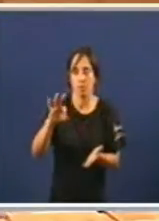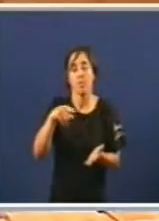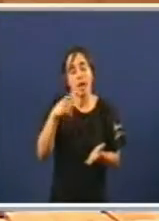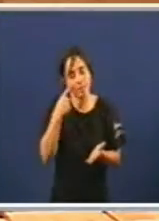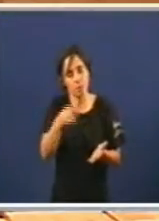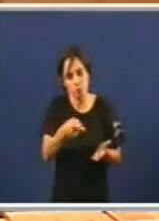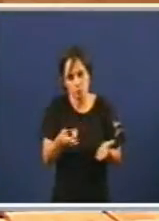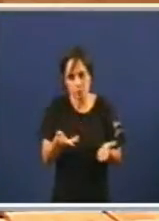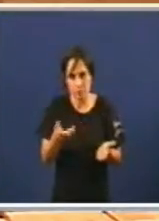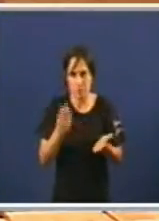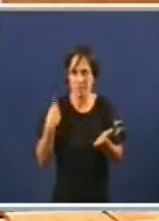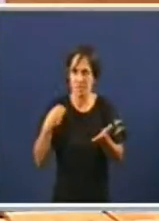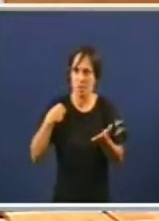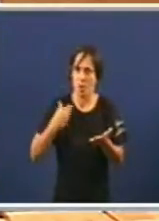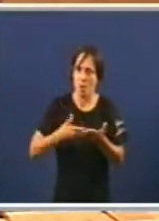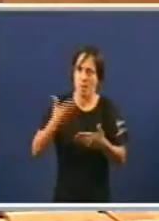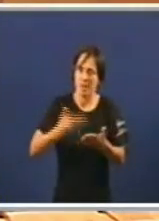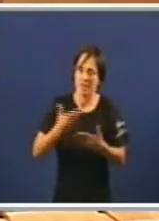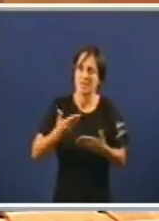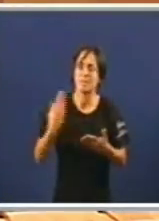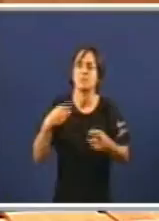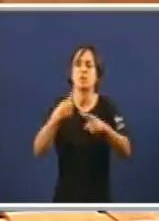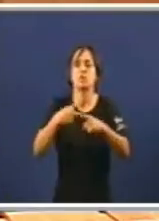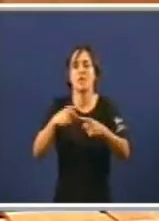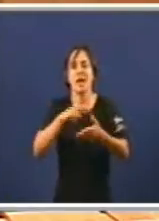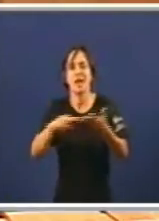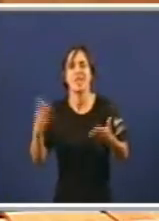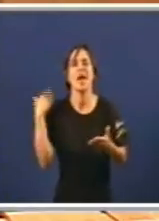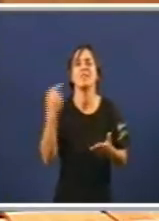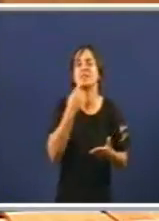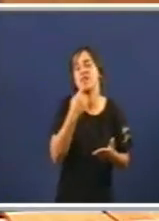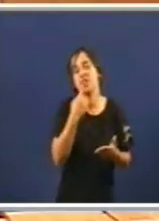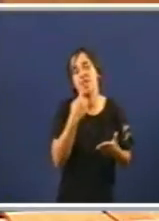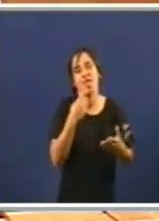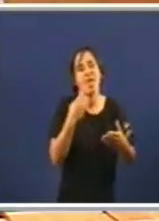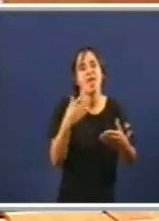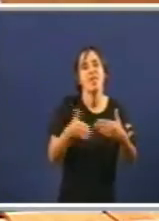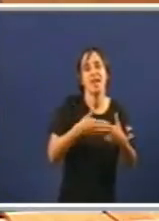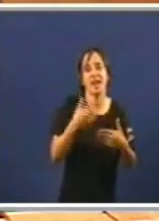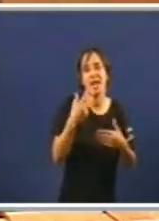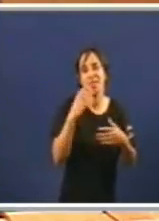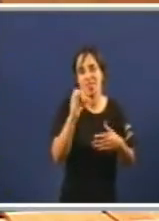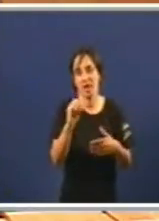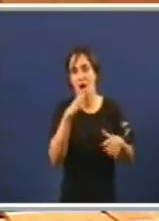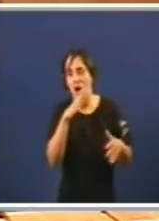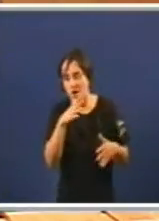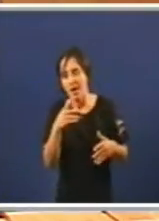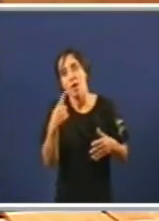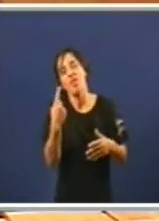revisar as notas de prensa da Xunta de Galiza, primeiro non pechaba ningún, agora hoxe xa saímos daqui polo menos con que o centro de